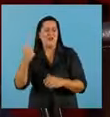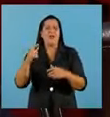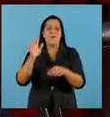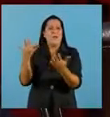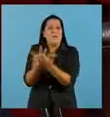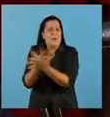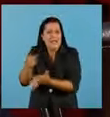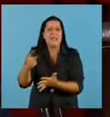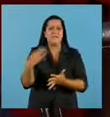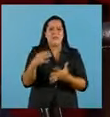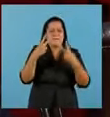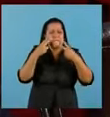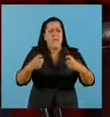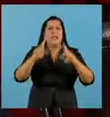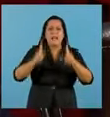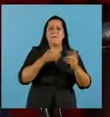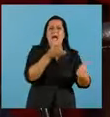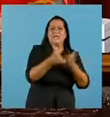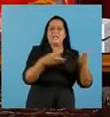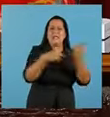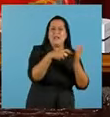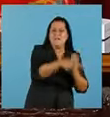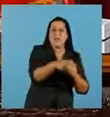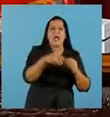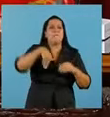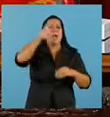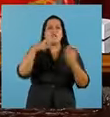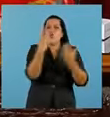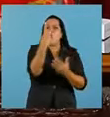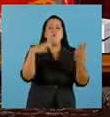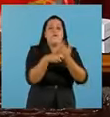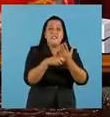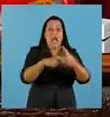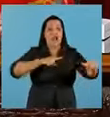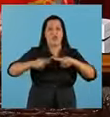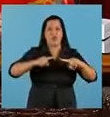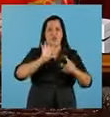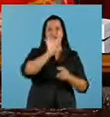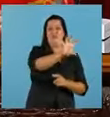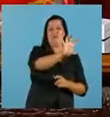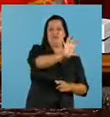auxiliares fiscales y asistentes fiscales bajo la órbita de un fiscal coordinador del distrito.